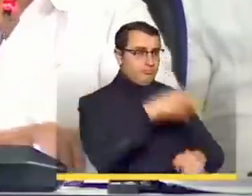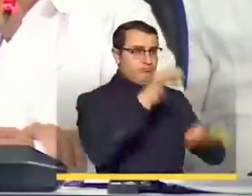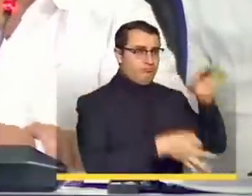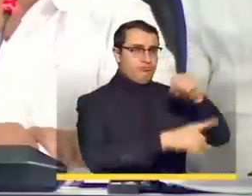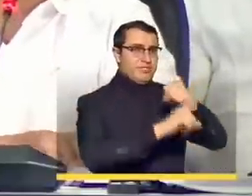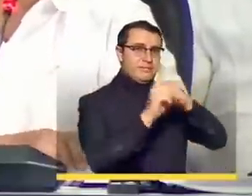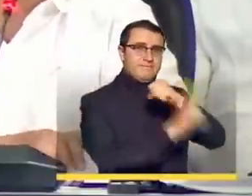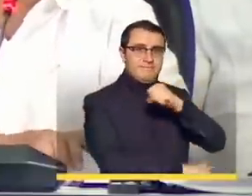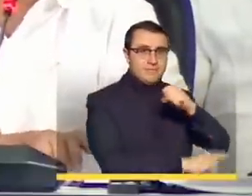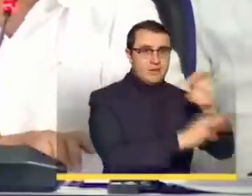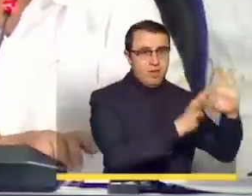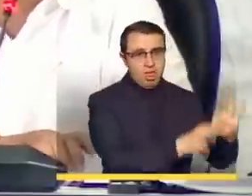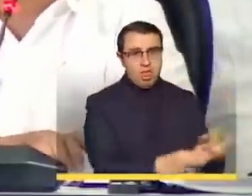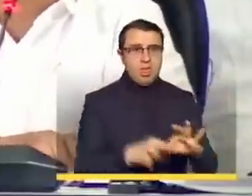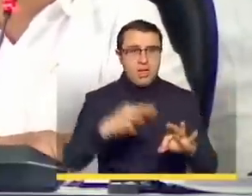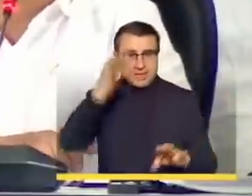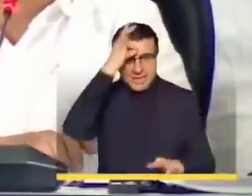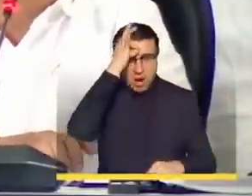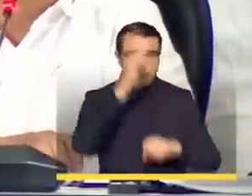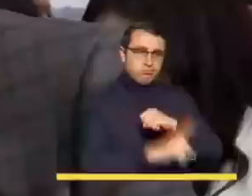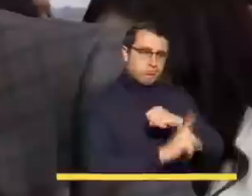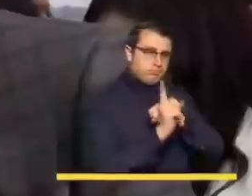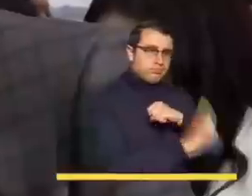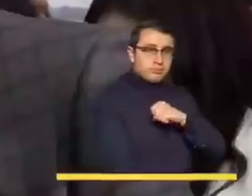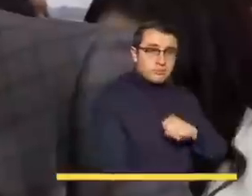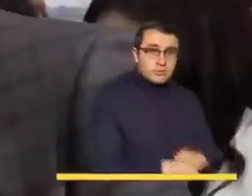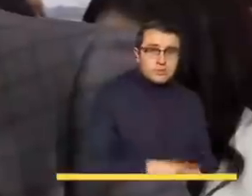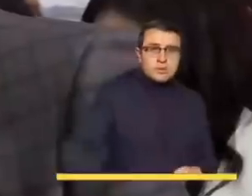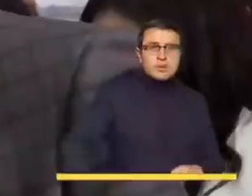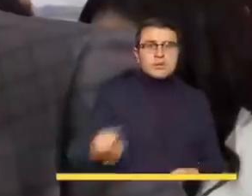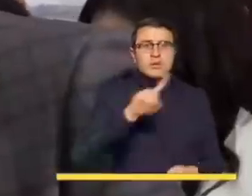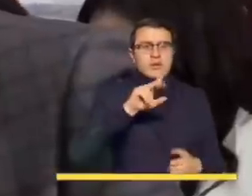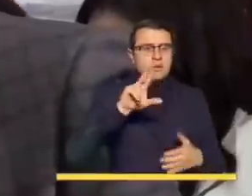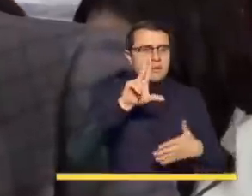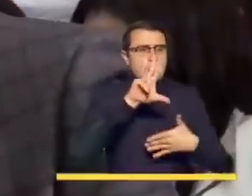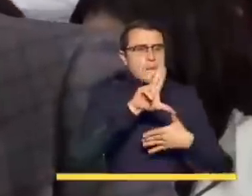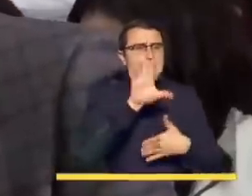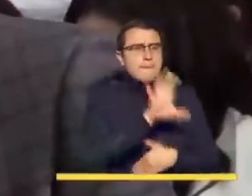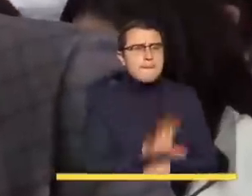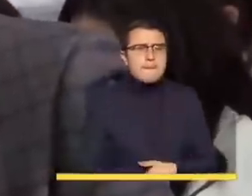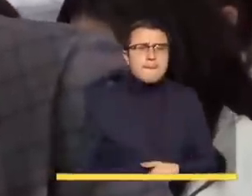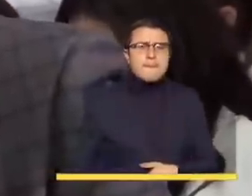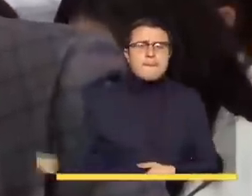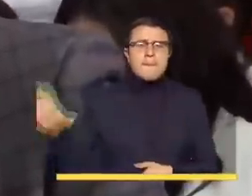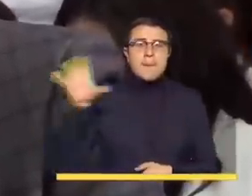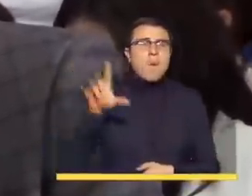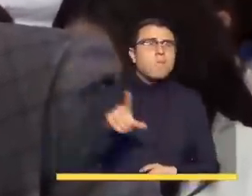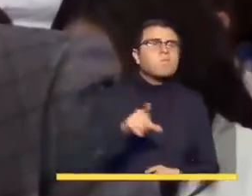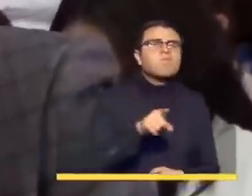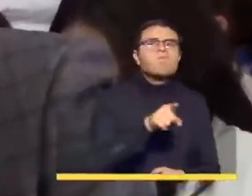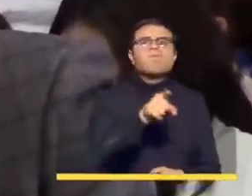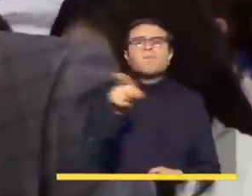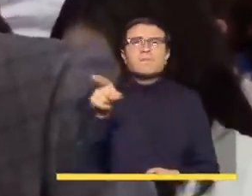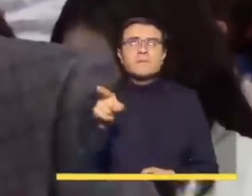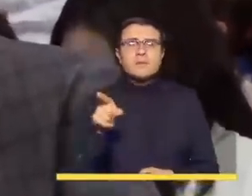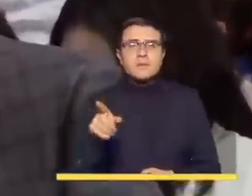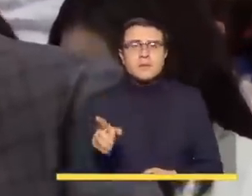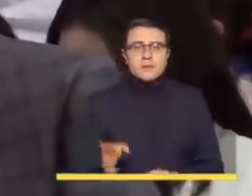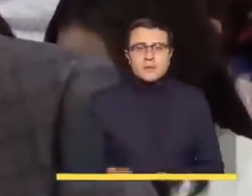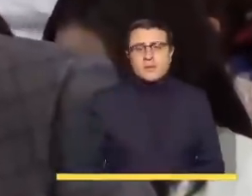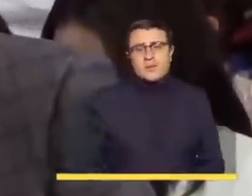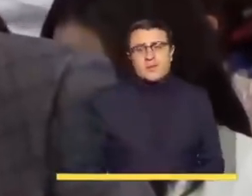sus relaciones con el narcotráfico, en todos nuestros países, encontraríamos que todos